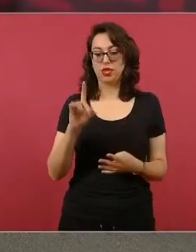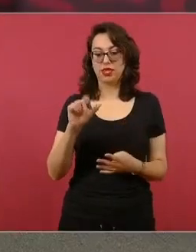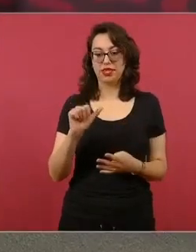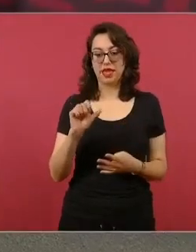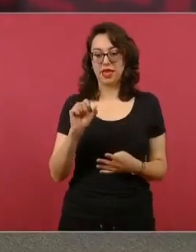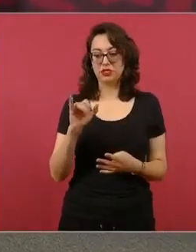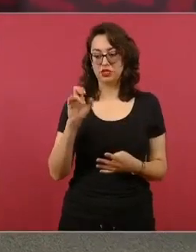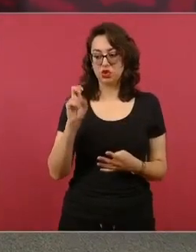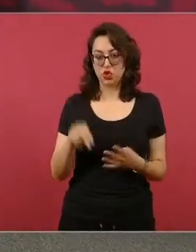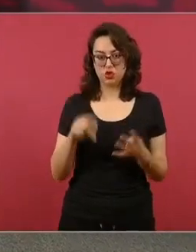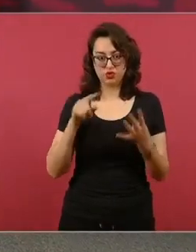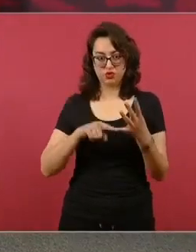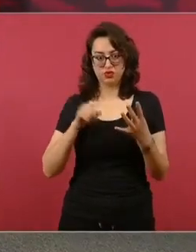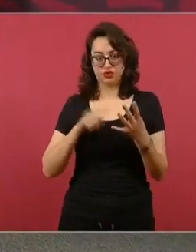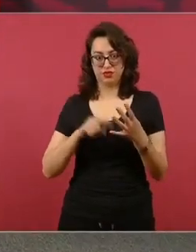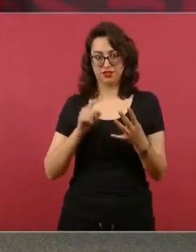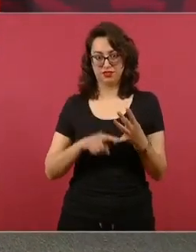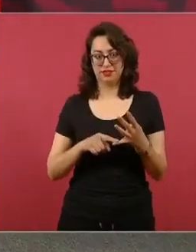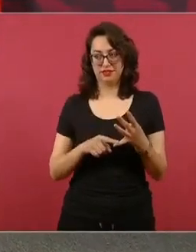fiscal,